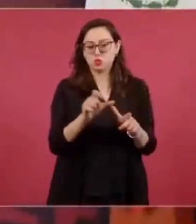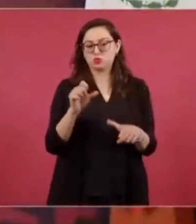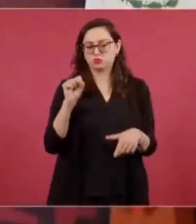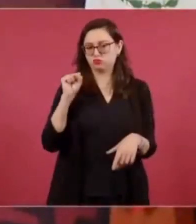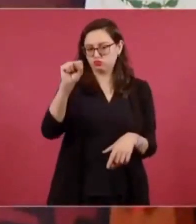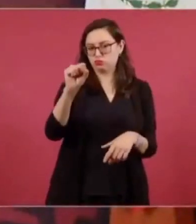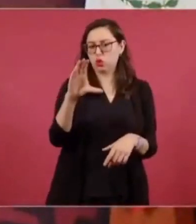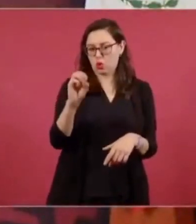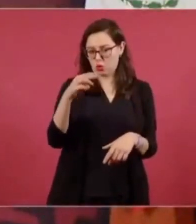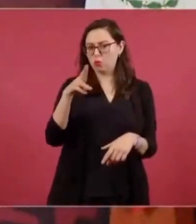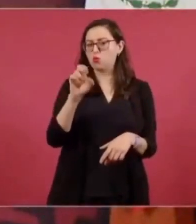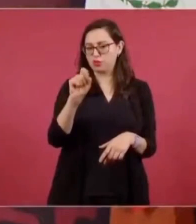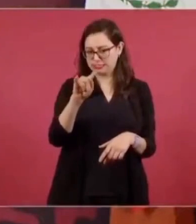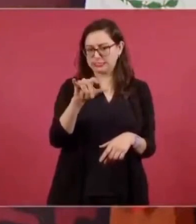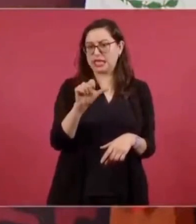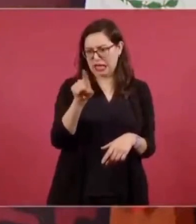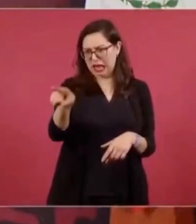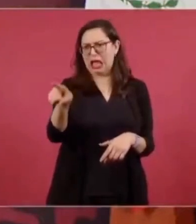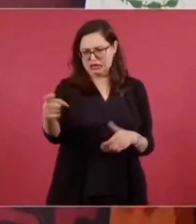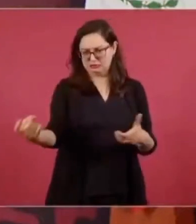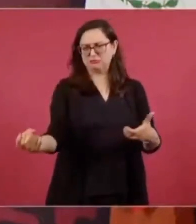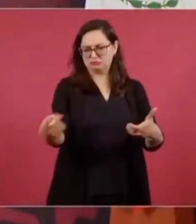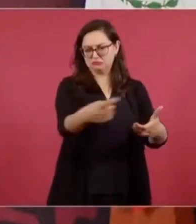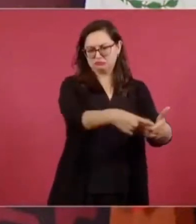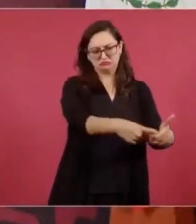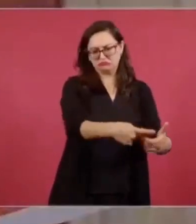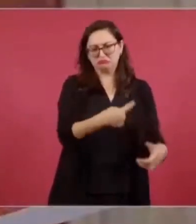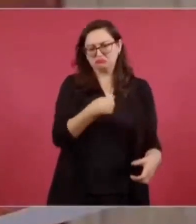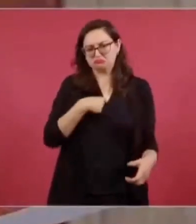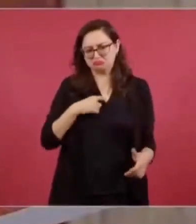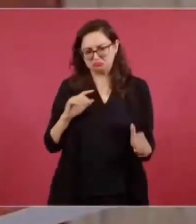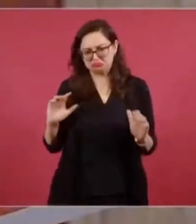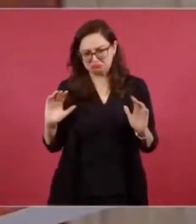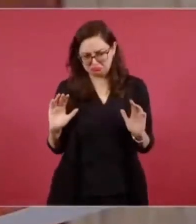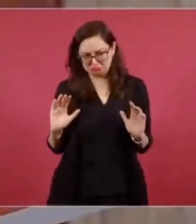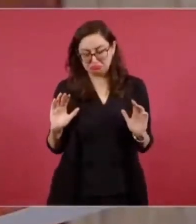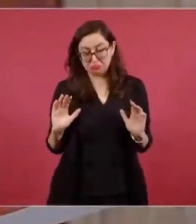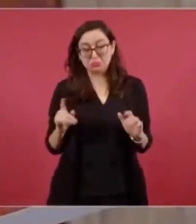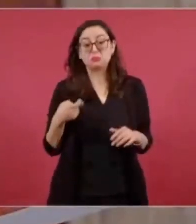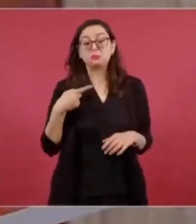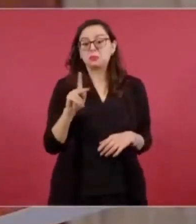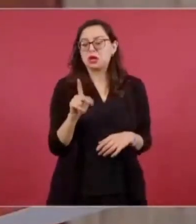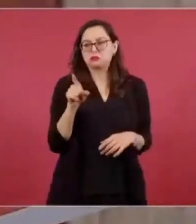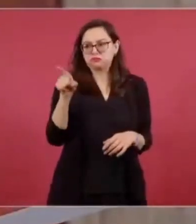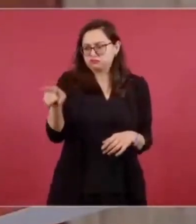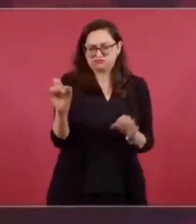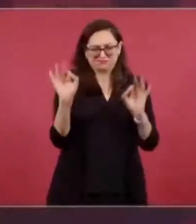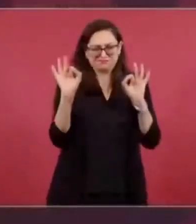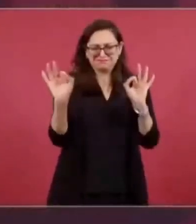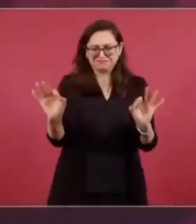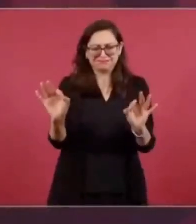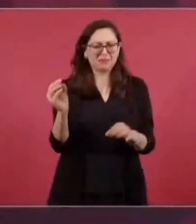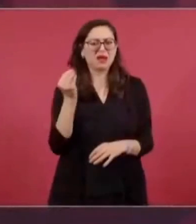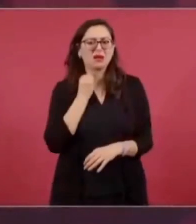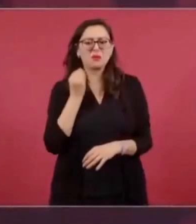Una gente de primera, Imagínense, abogado,